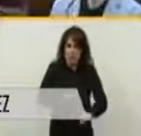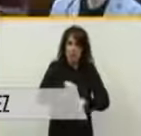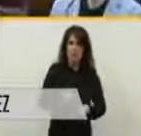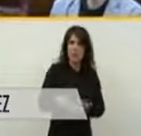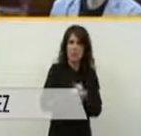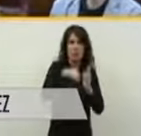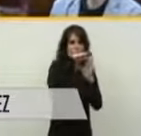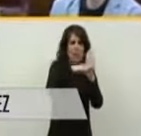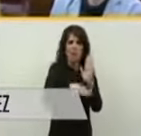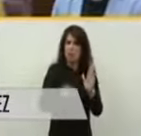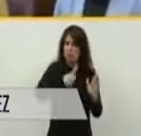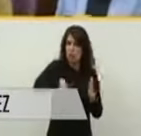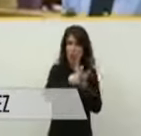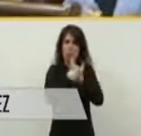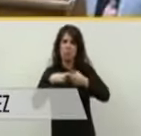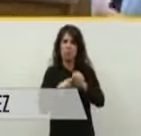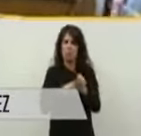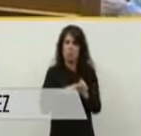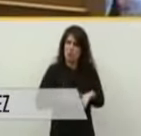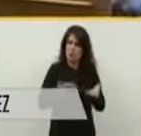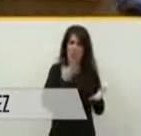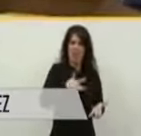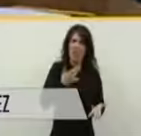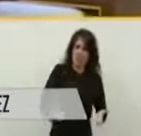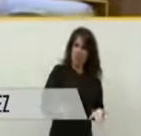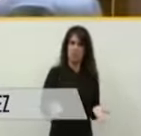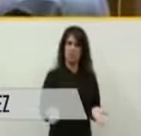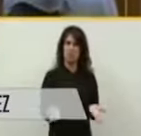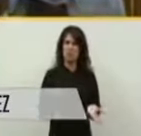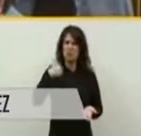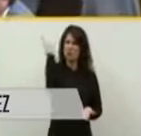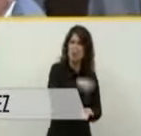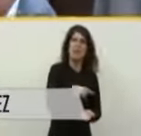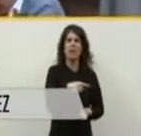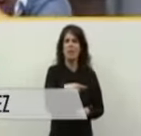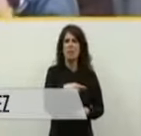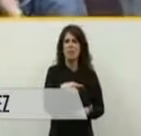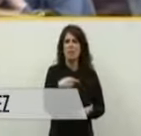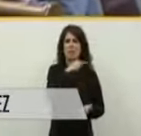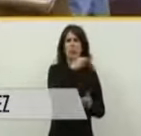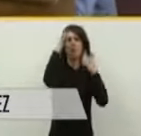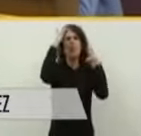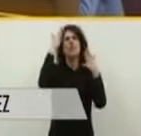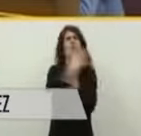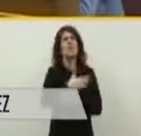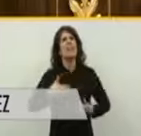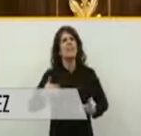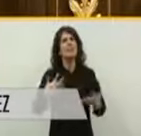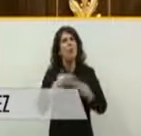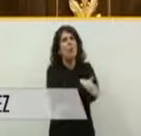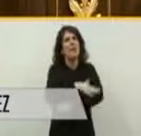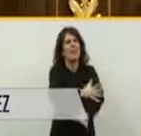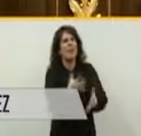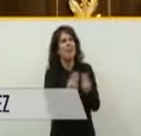condicionantes, estemos dispuestos a ceder. Yo sé que no forma parte del mejor de sus sueños gobernar conmigo, ni